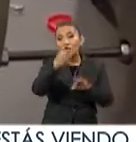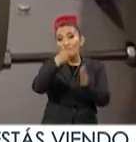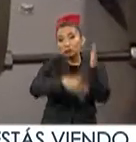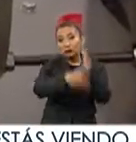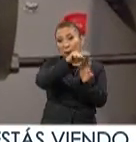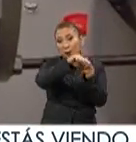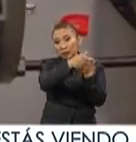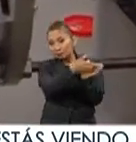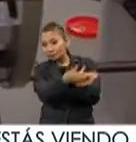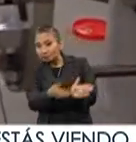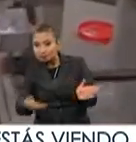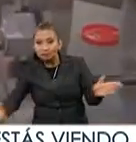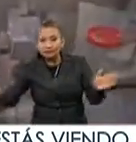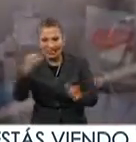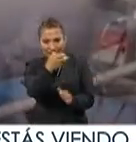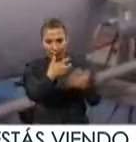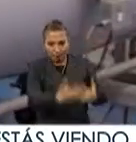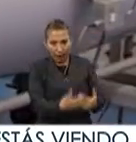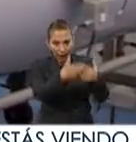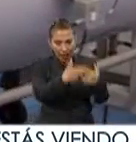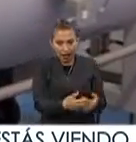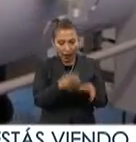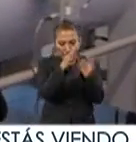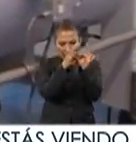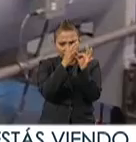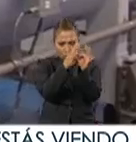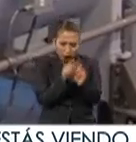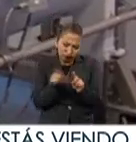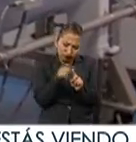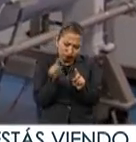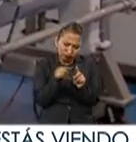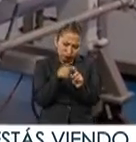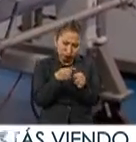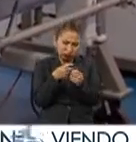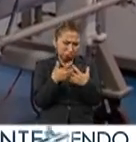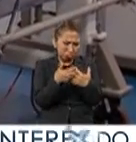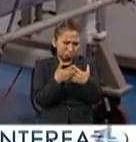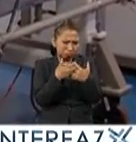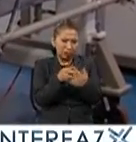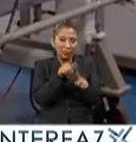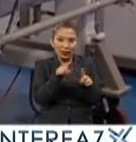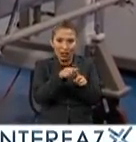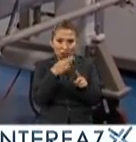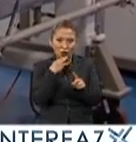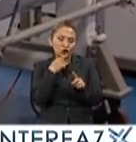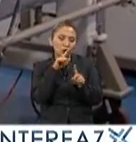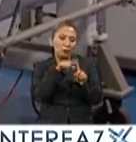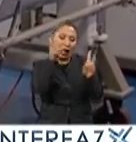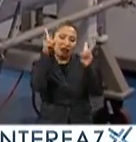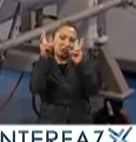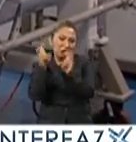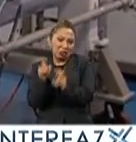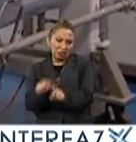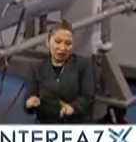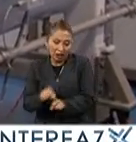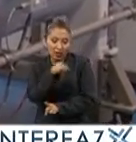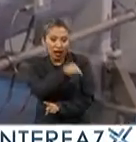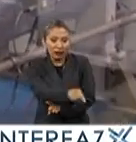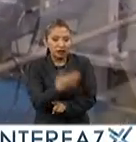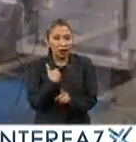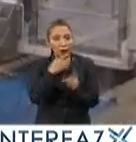2013. Es una máquina que acelera partículas. Todos ellos tienen diversas aplicaciones, todas